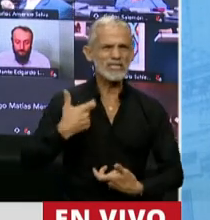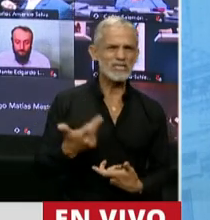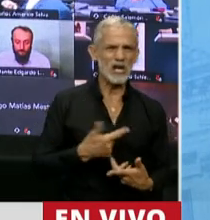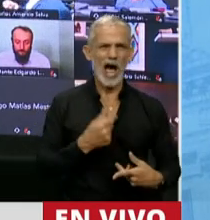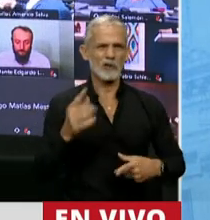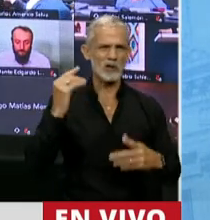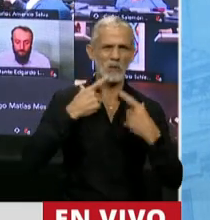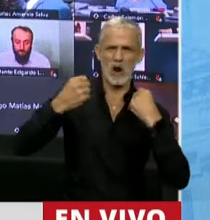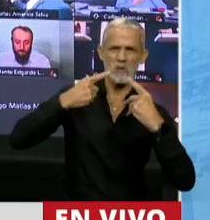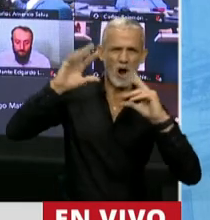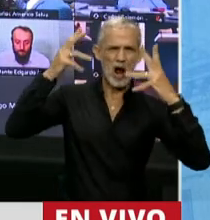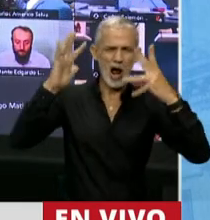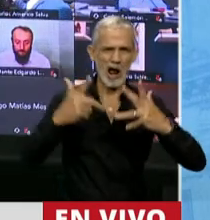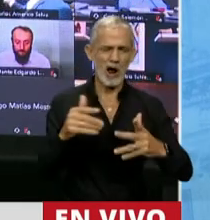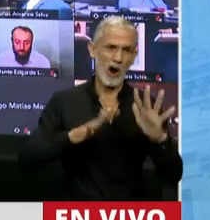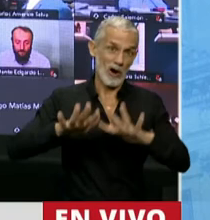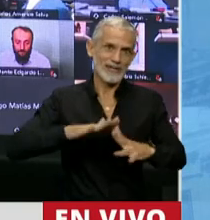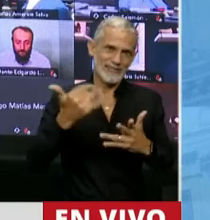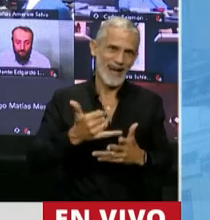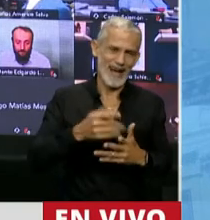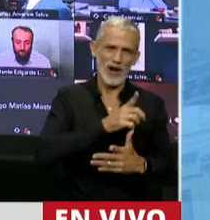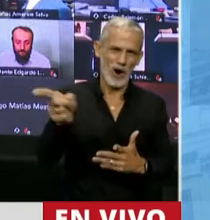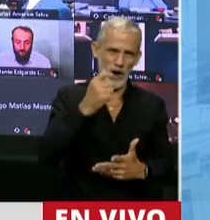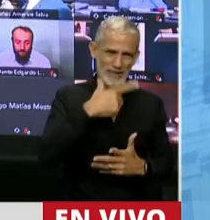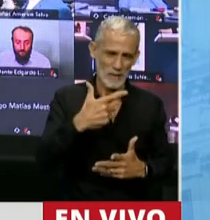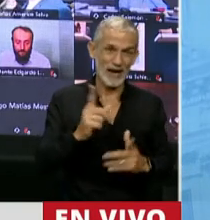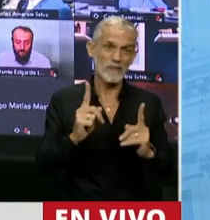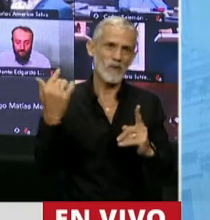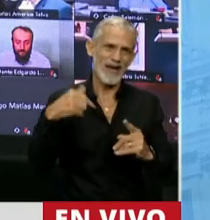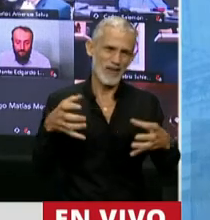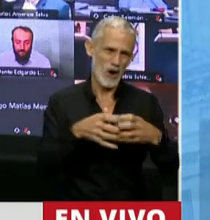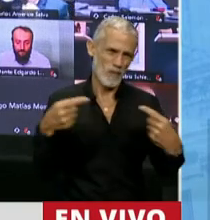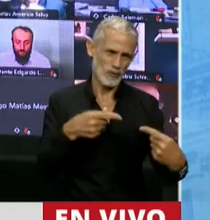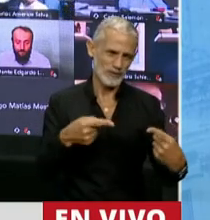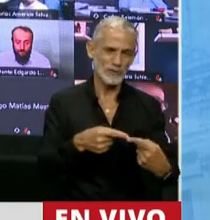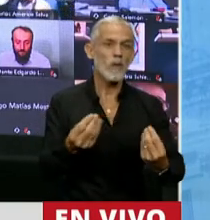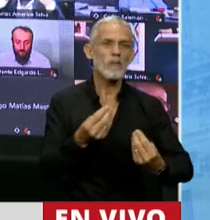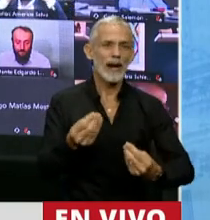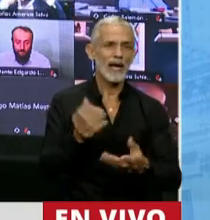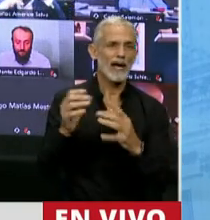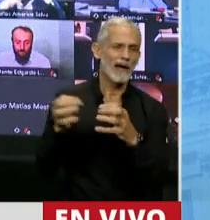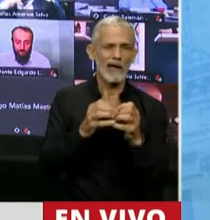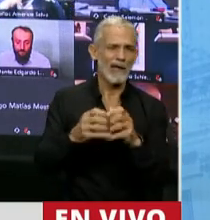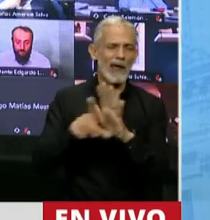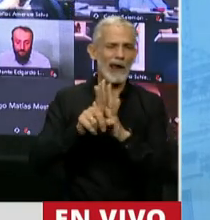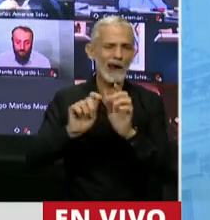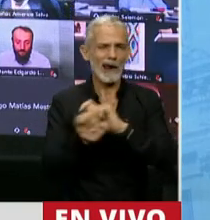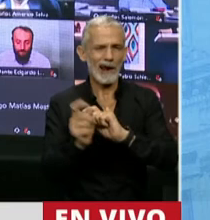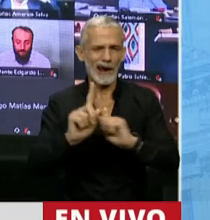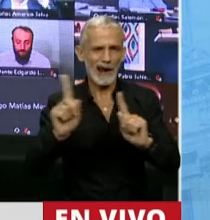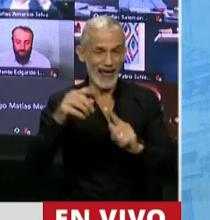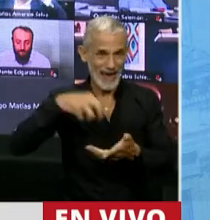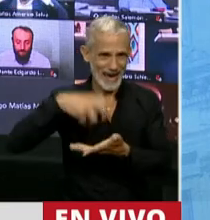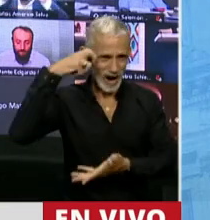momento estaban organizados evidentemente por la entonces oposición para impedir el tratamiento de esa modificación de